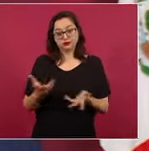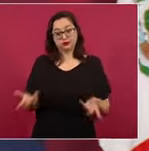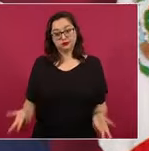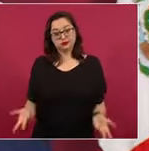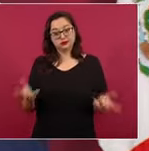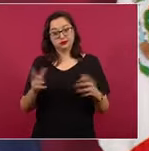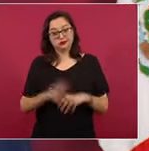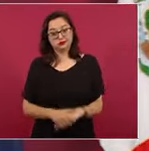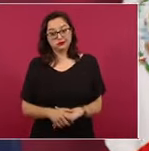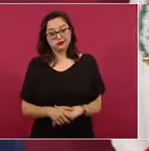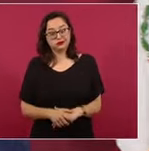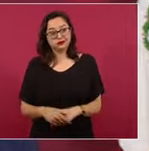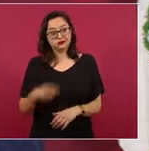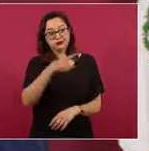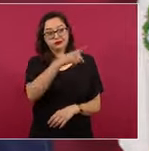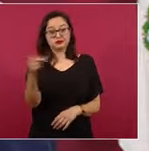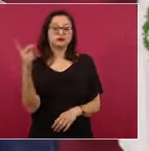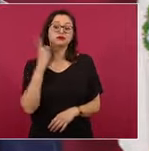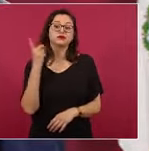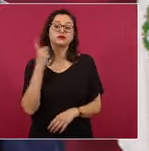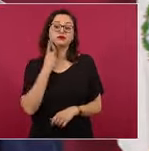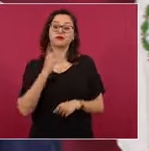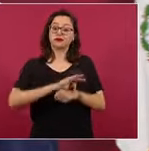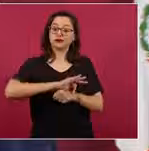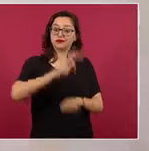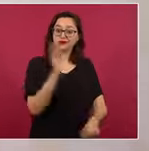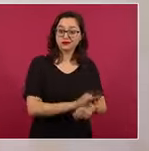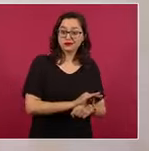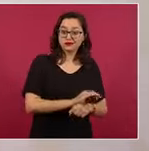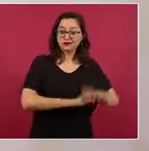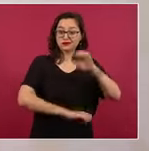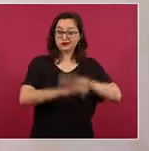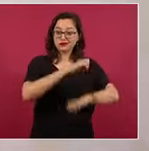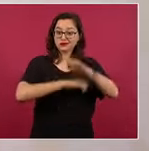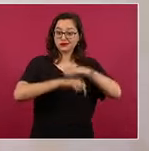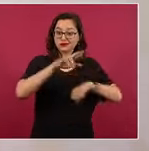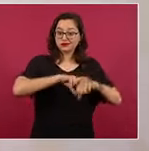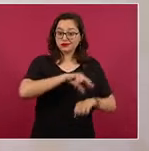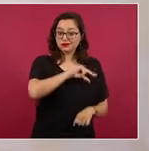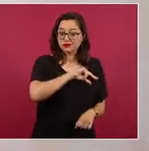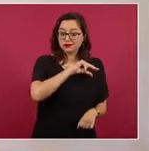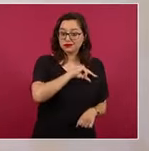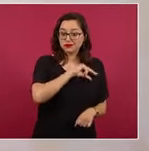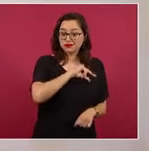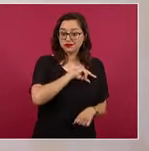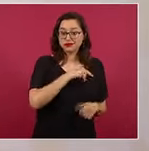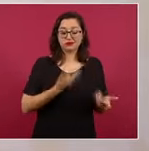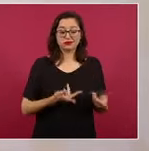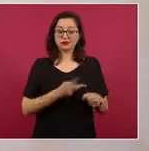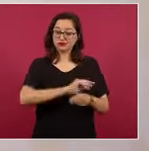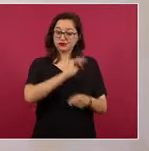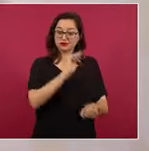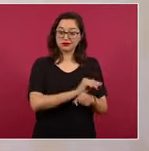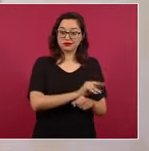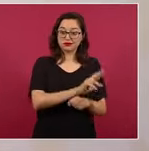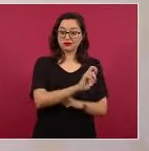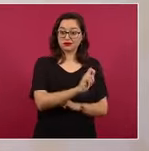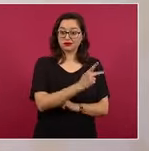a favor de las empresas extranjeras, a favor de Repsol, en contra